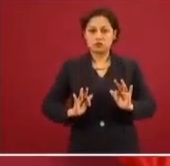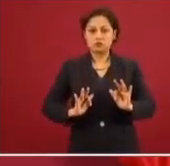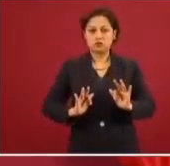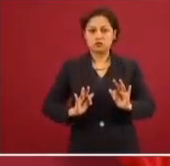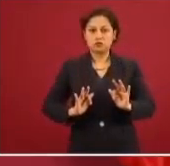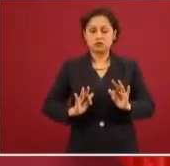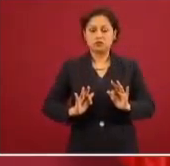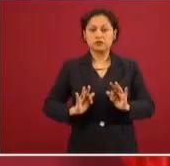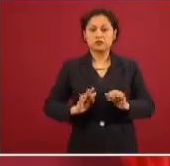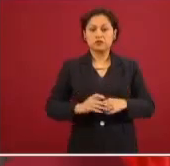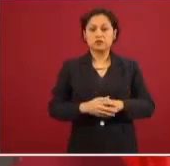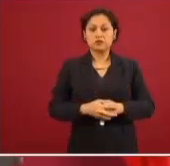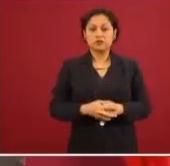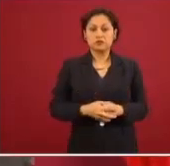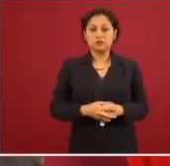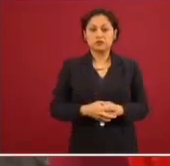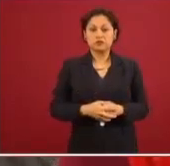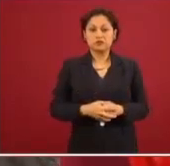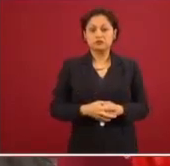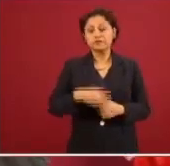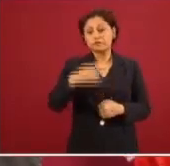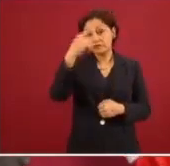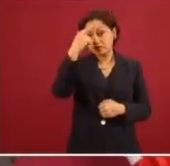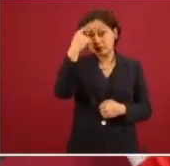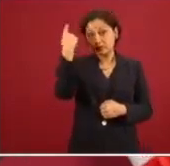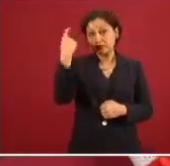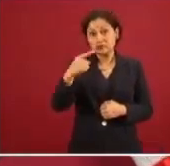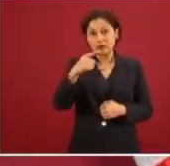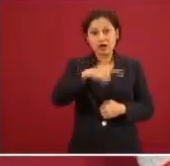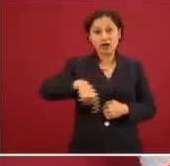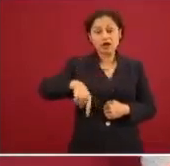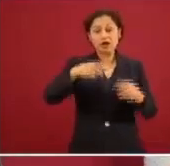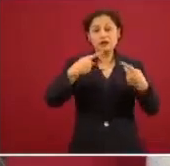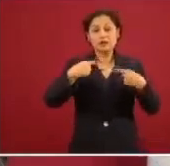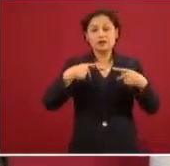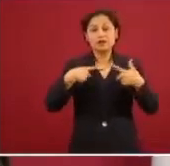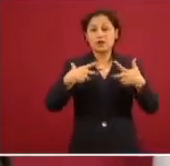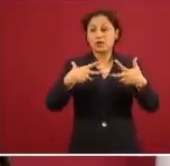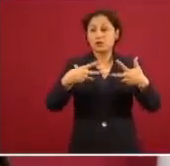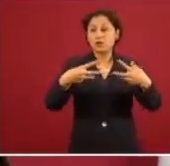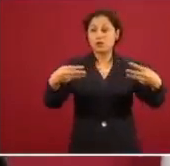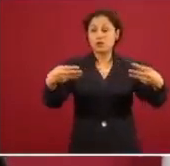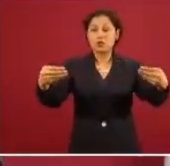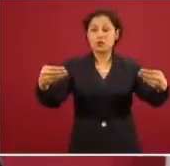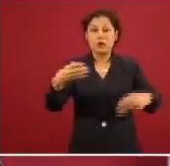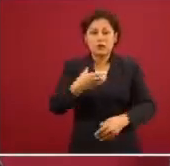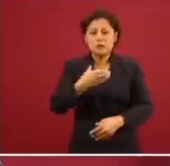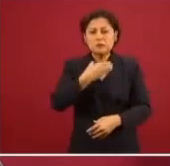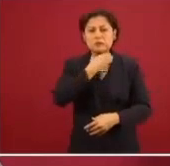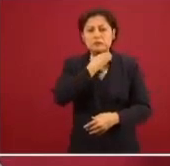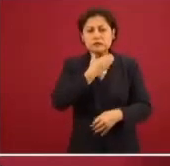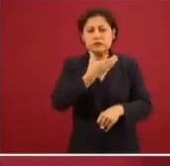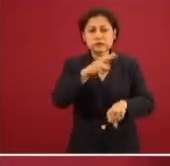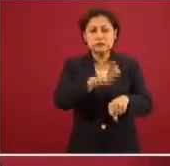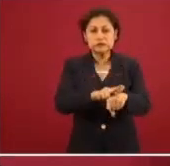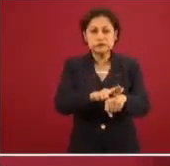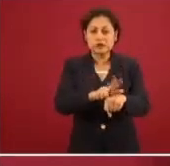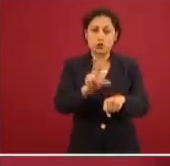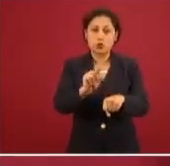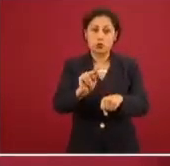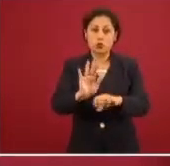que no rebase la capacidad que se tiene en hospitales,